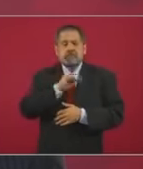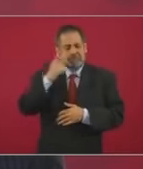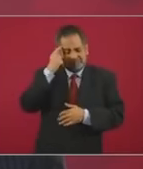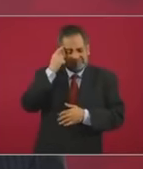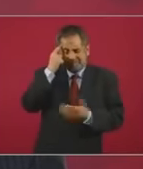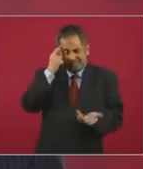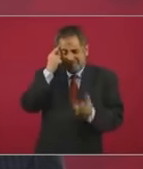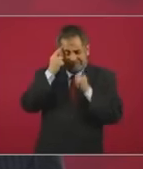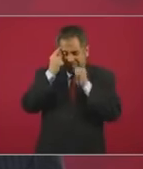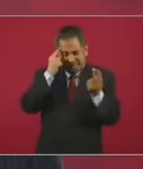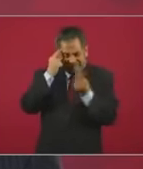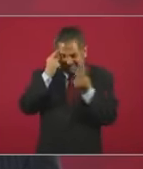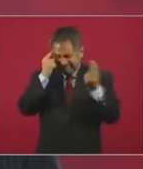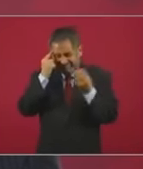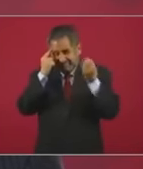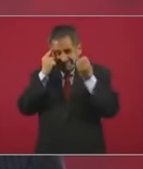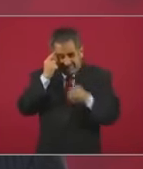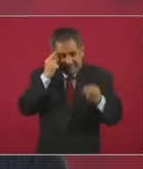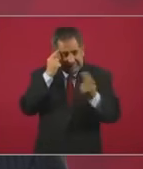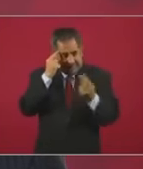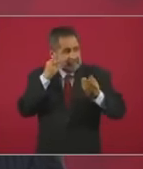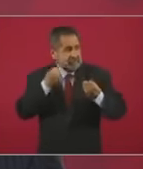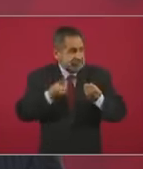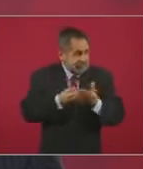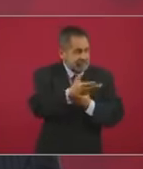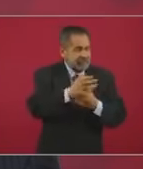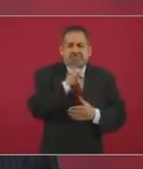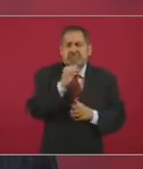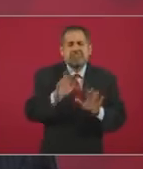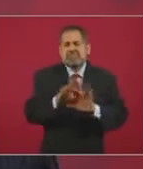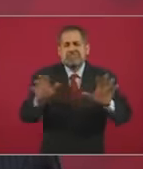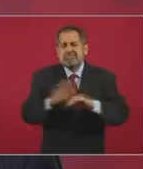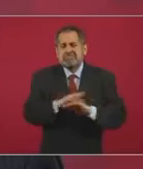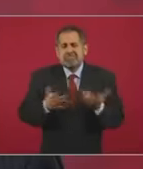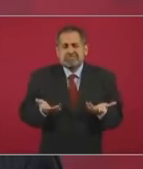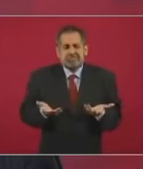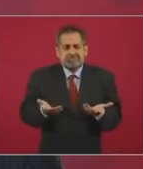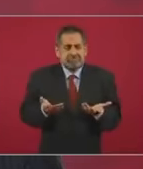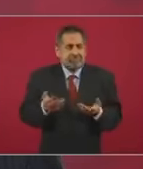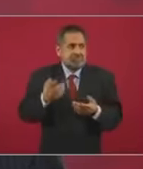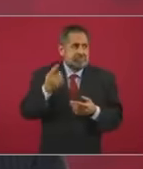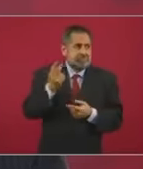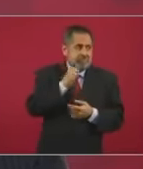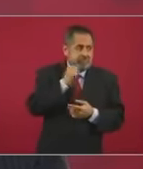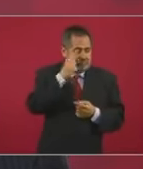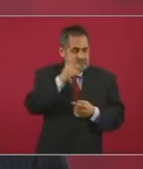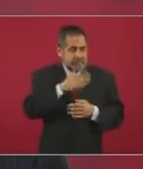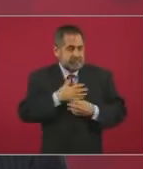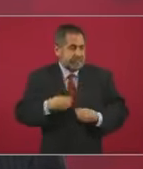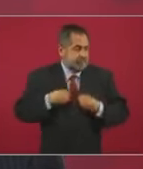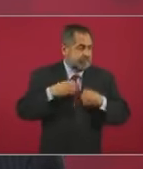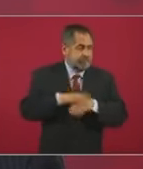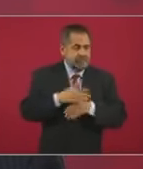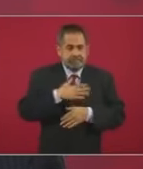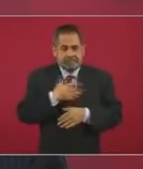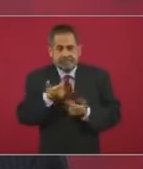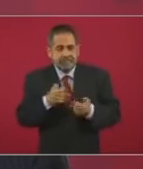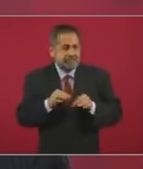no es algo que tenga que definirse ese día, algo de lo que dependa la seguridad, la estabilidad, la vida, el